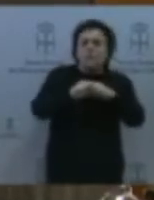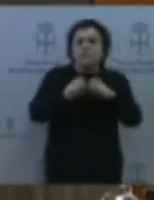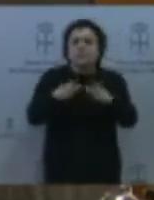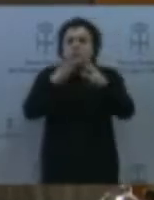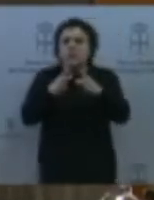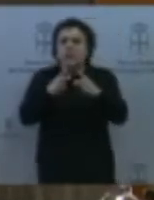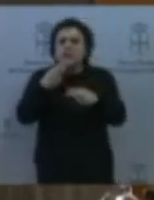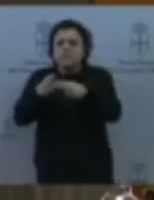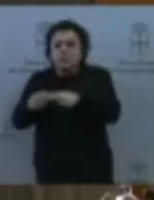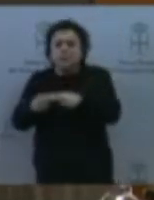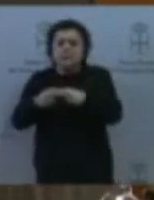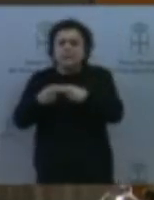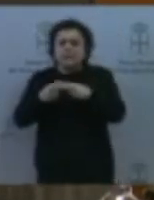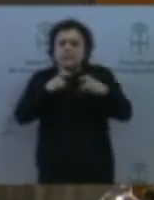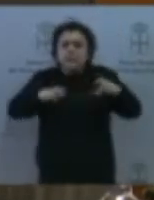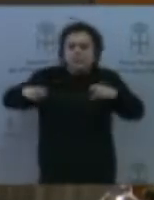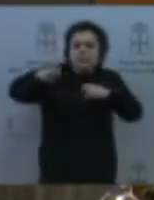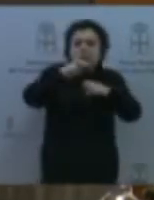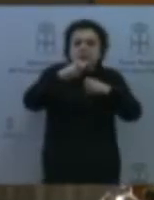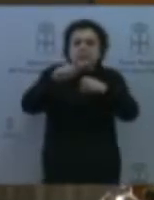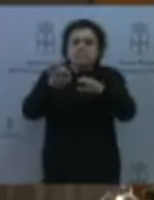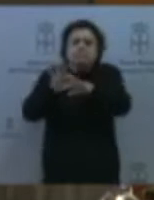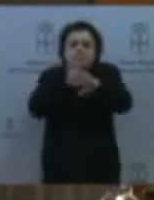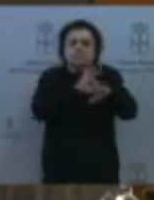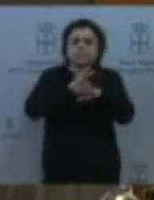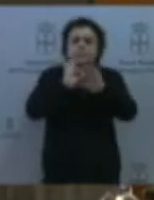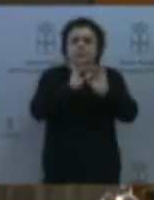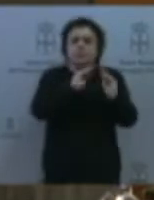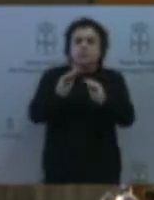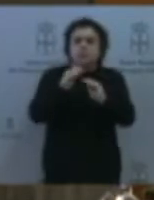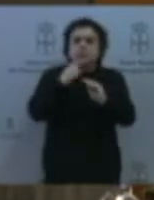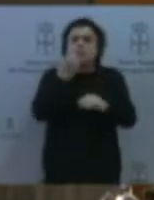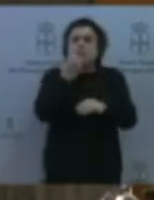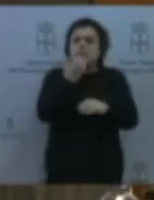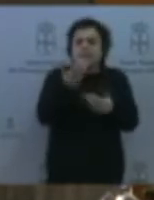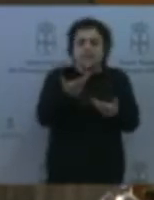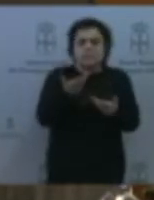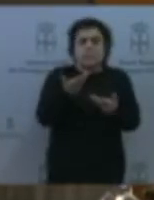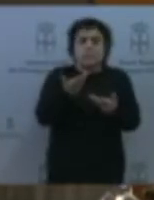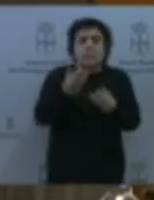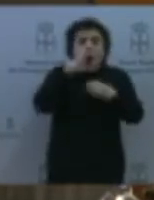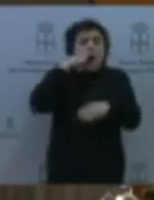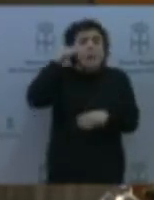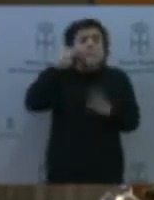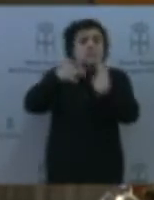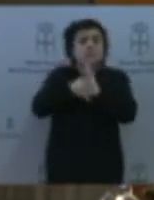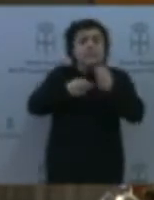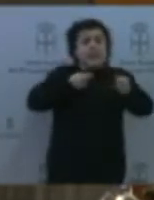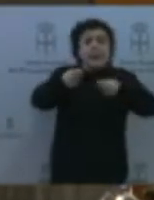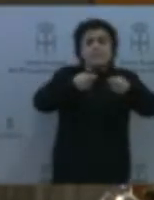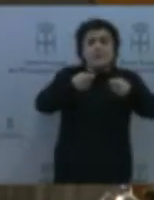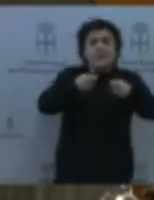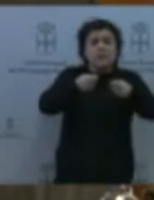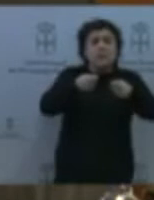hago una idea, un ejemplo, ¿no? Amazon es el marketplace donde venden muchas empresas, pero a la vez